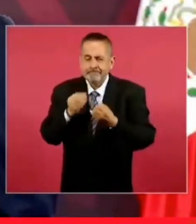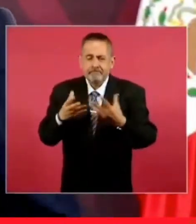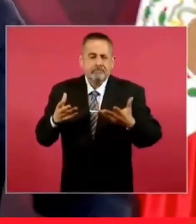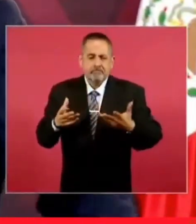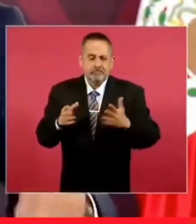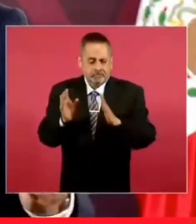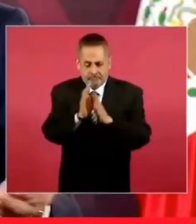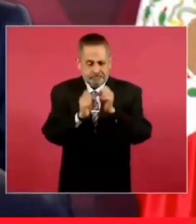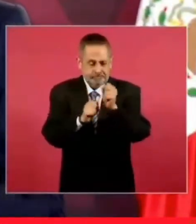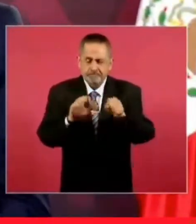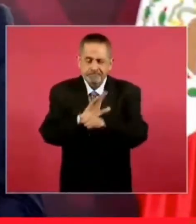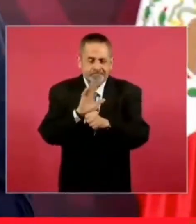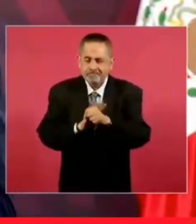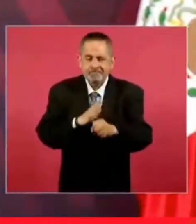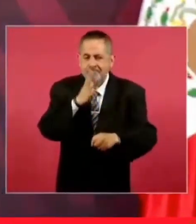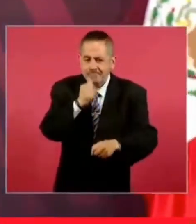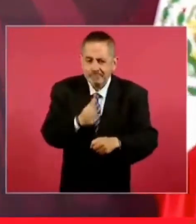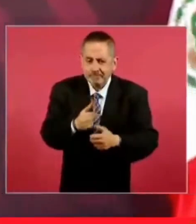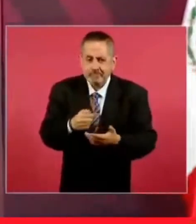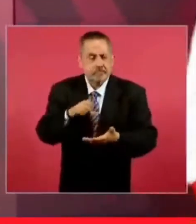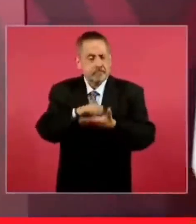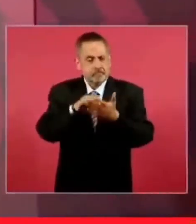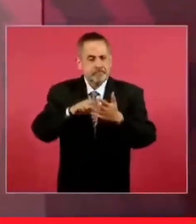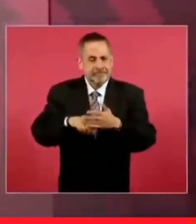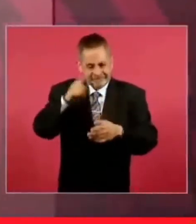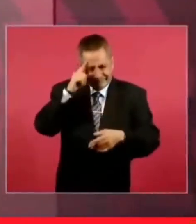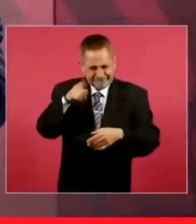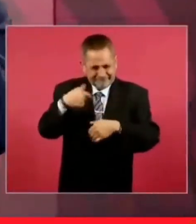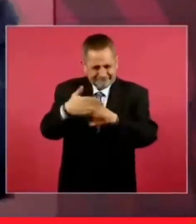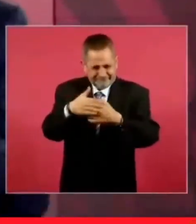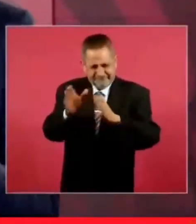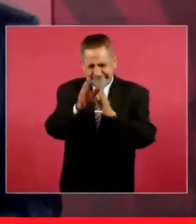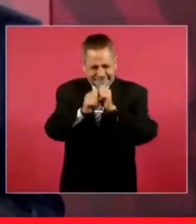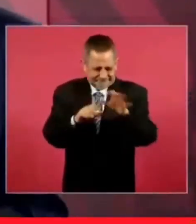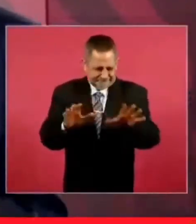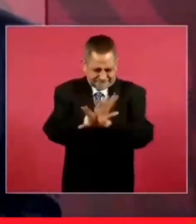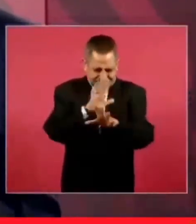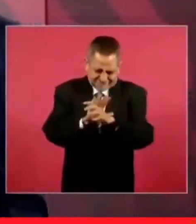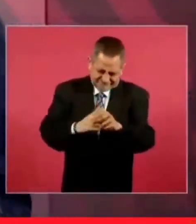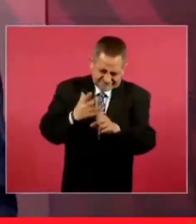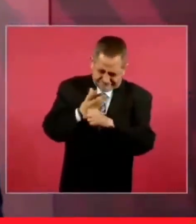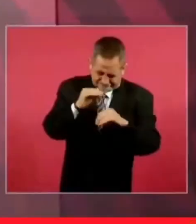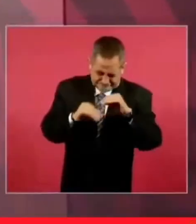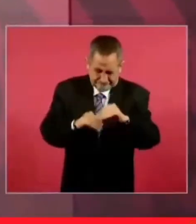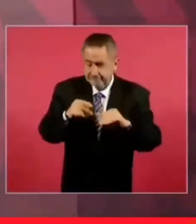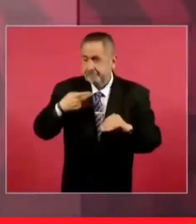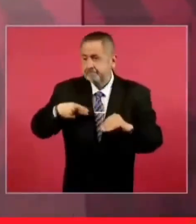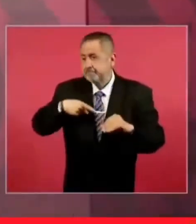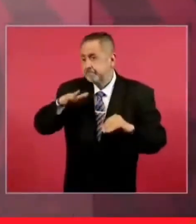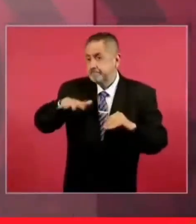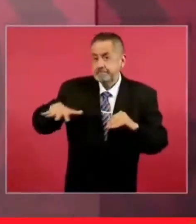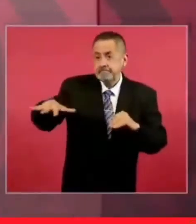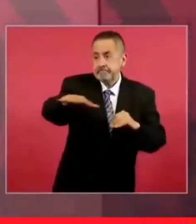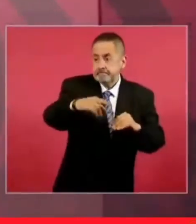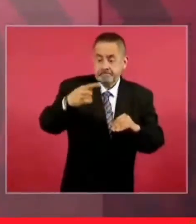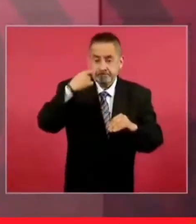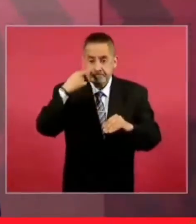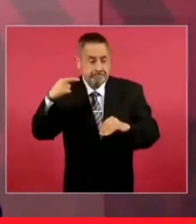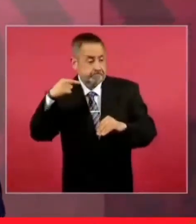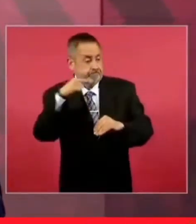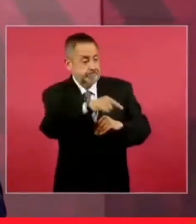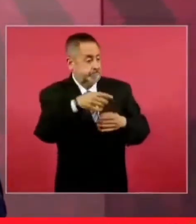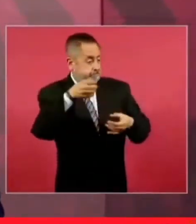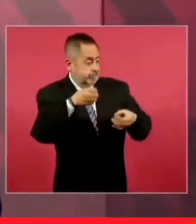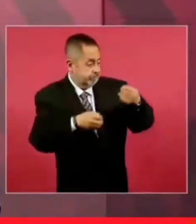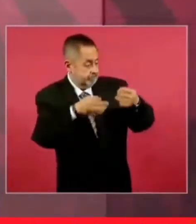Por ejemplo, esto de que se elijan los jueces, que el pueblo sea el que elija a los jueces y a los magistrados, a los